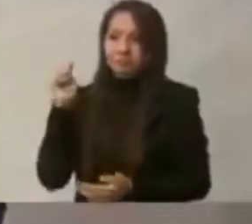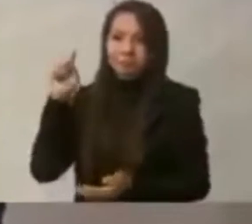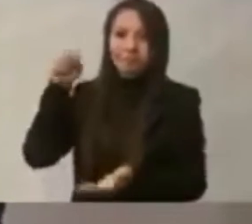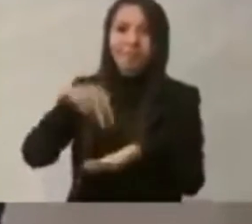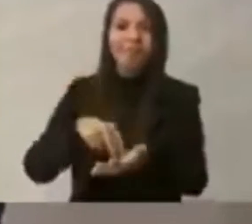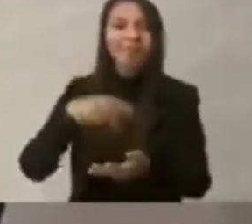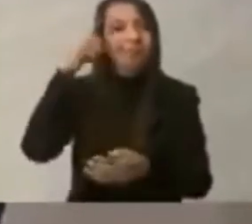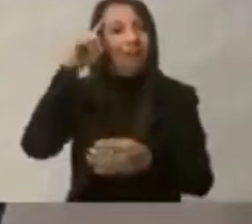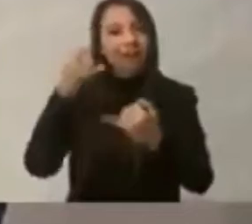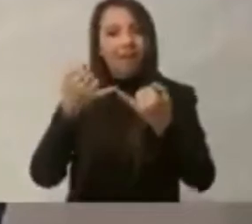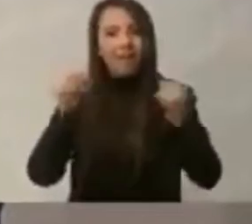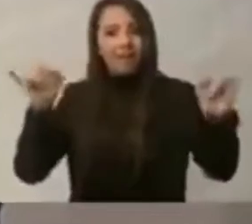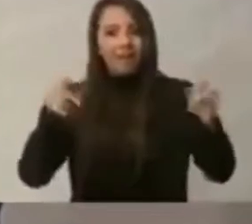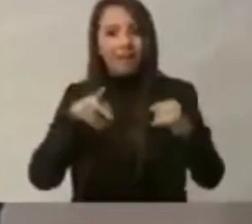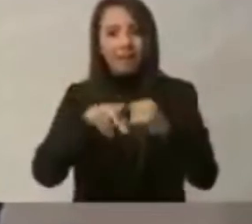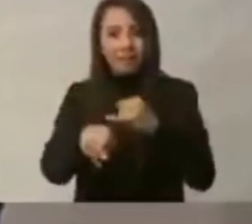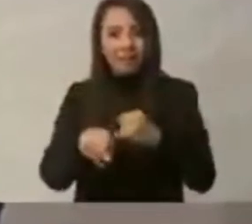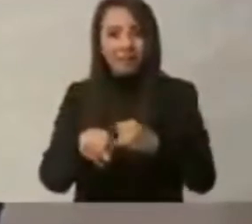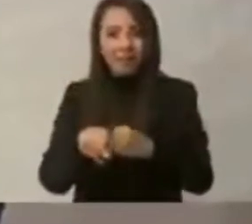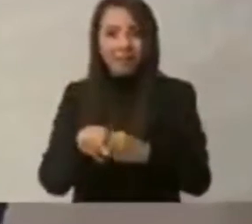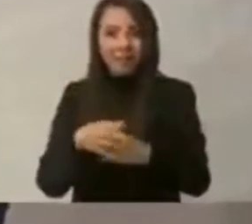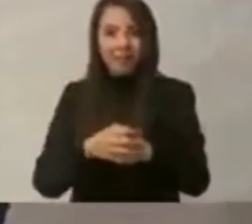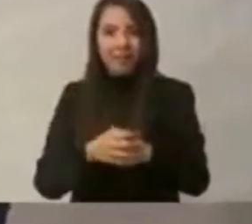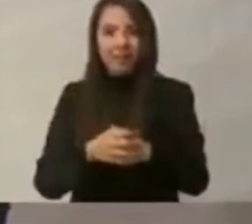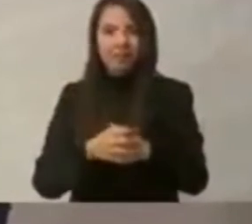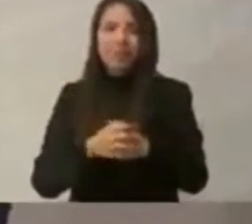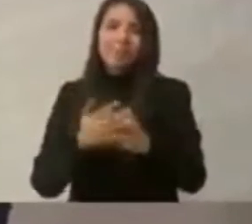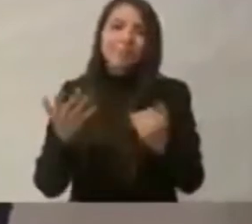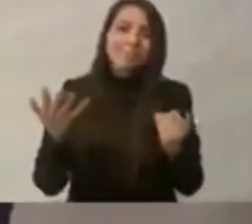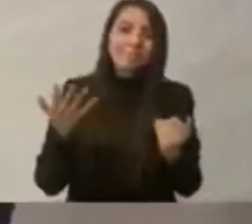inaugurara, la vamos a inaugurar desde aquí,